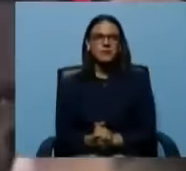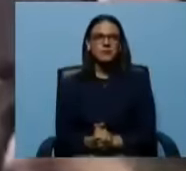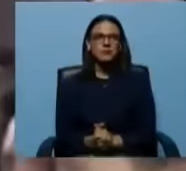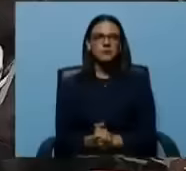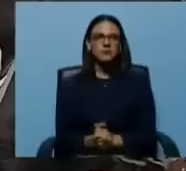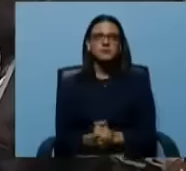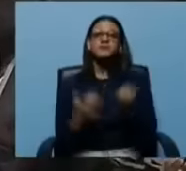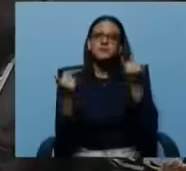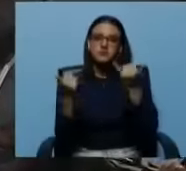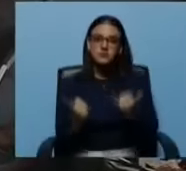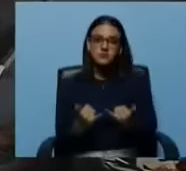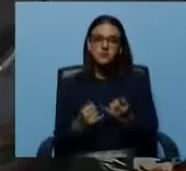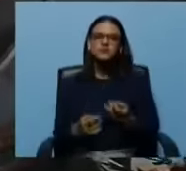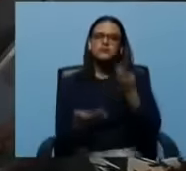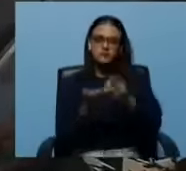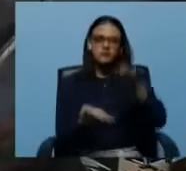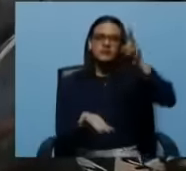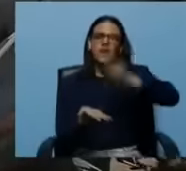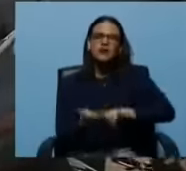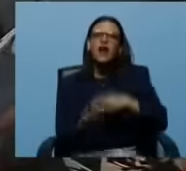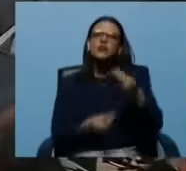¿cómo va a ser la traducción?